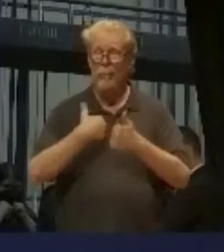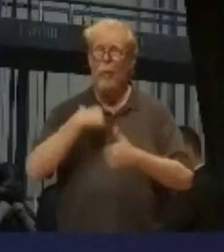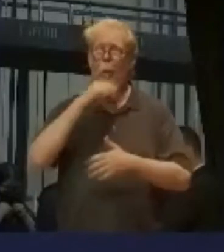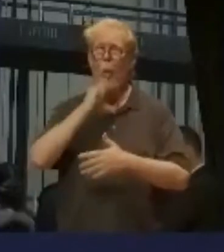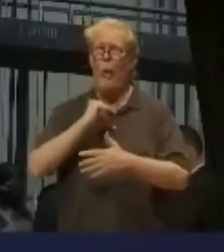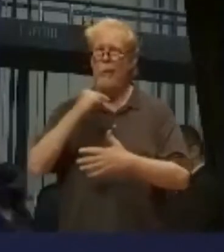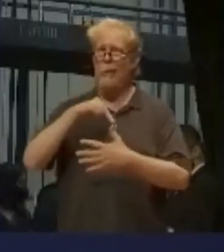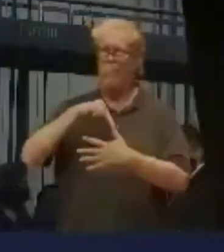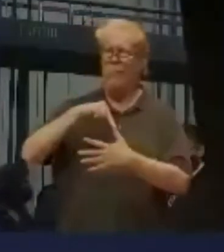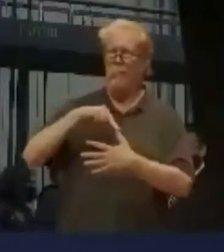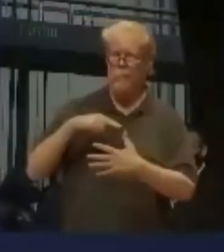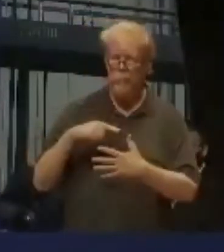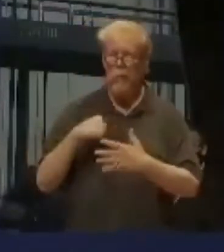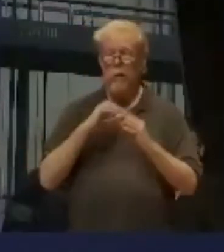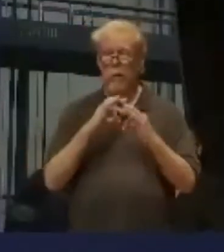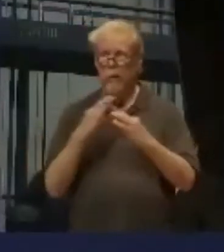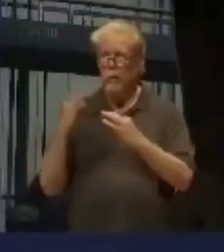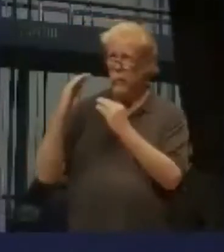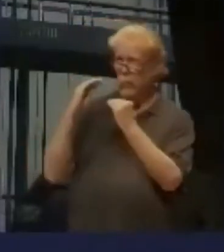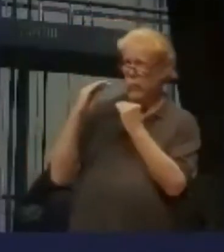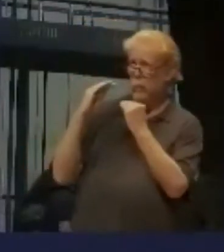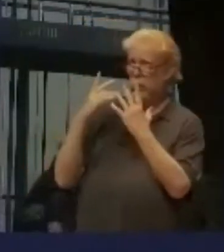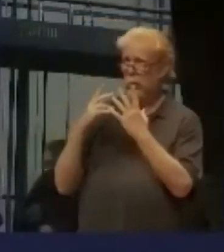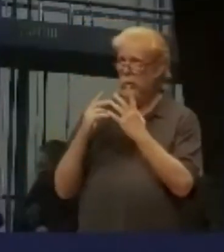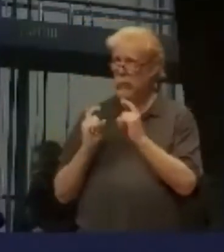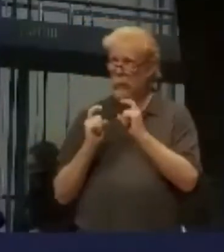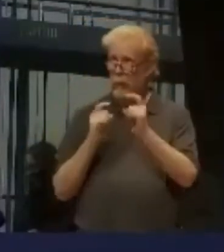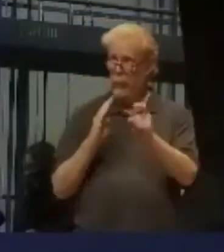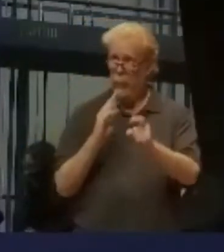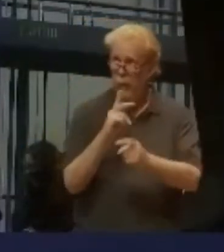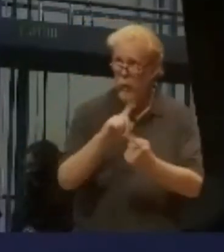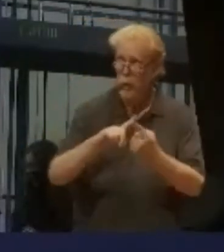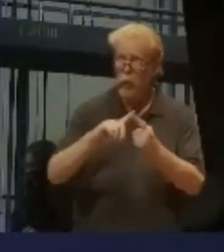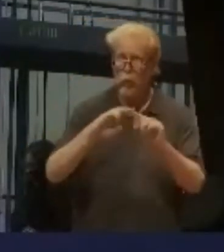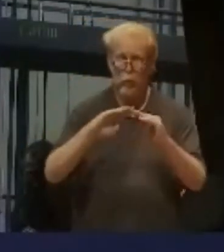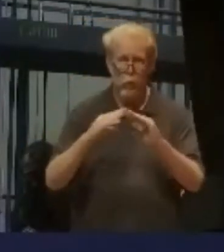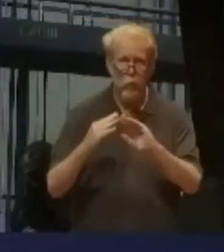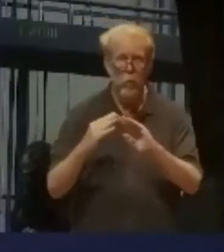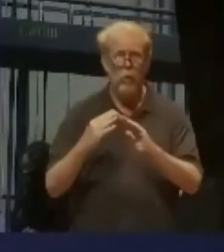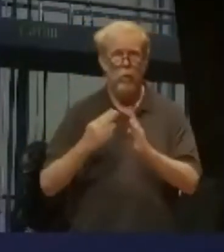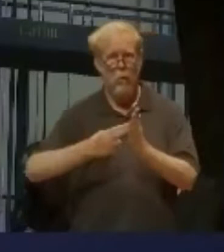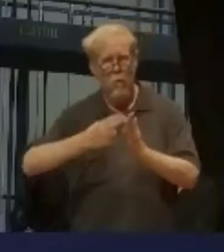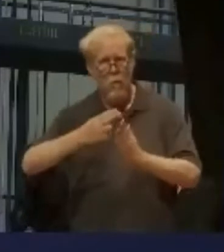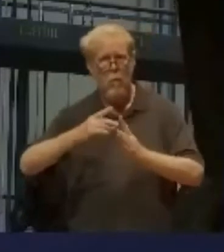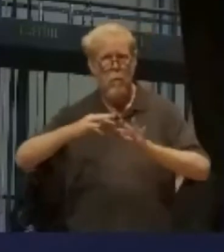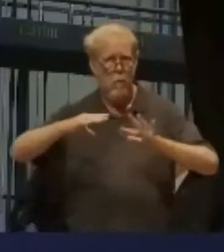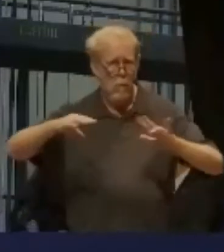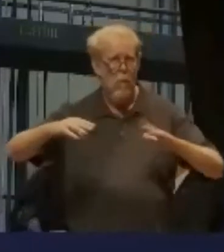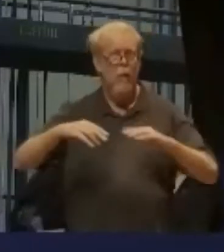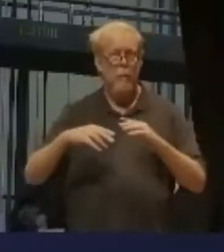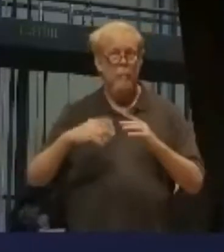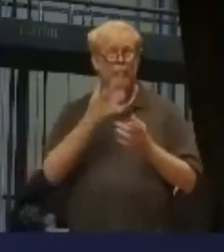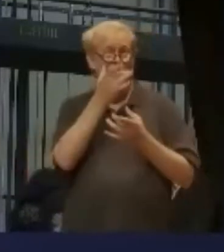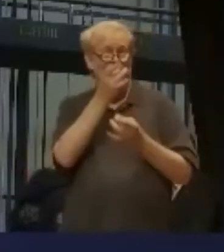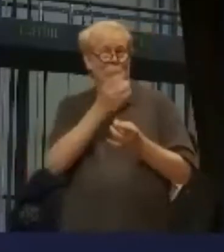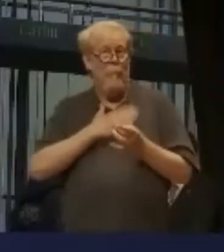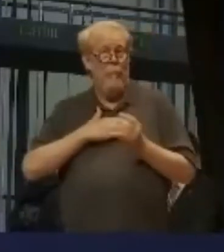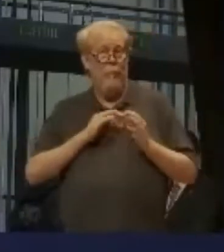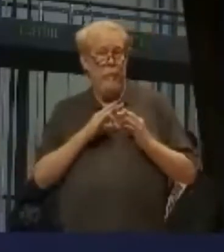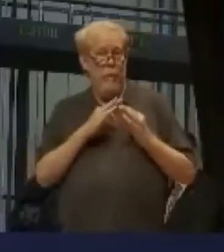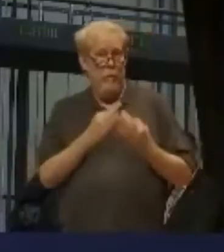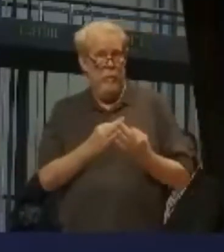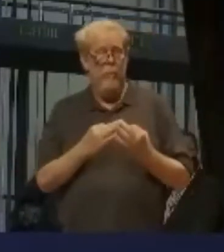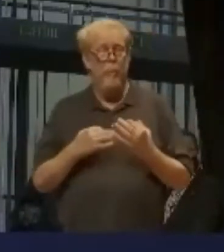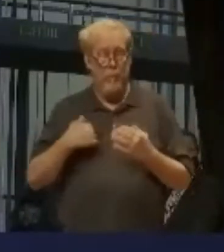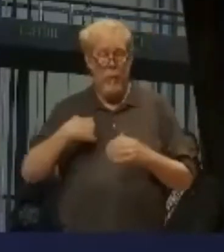muchísimos retos. Mi familia realmente se entregó a trabajar para poder dar de regreso a la comunidad y tener integridad. En